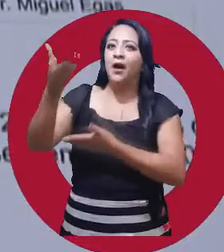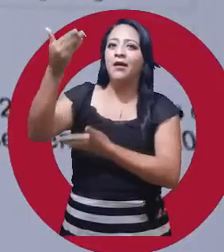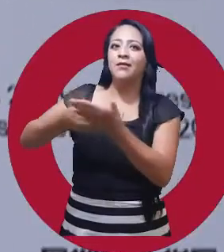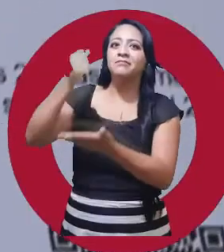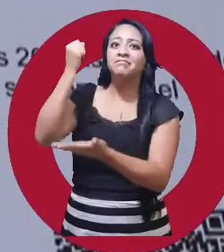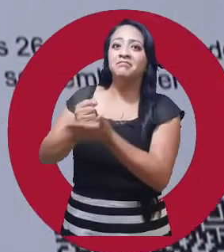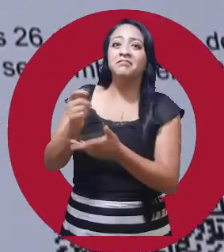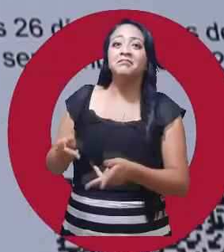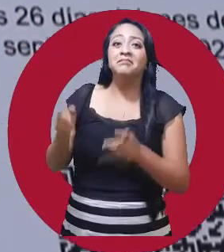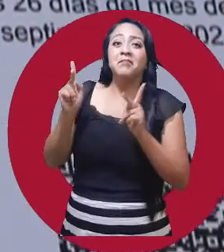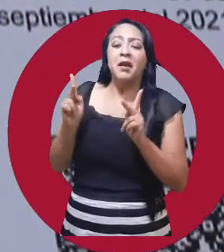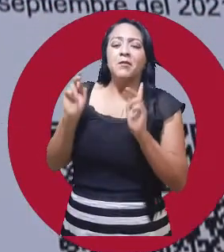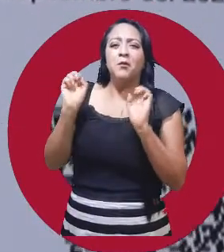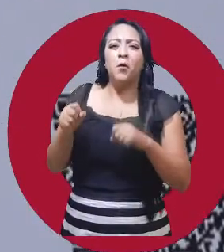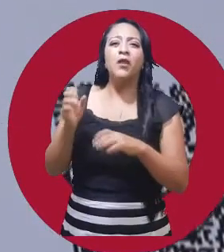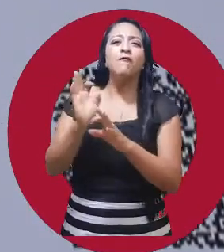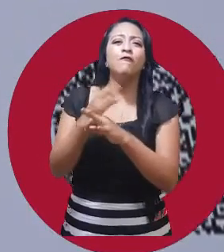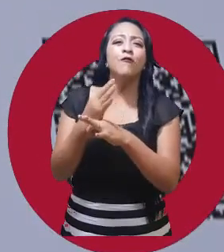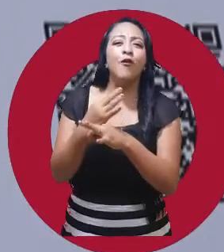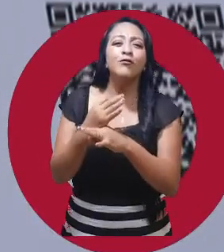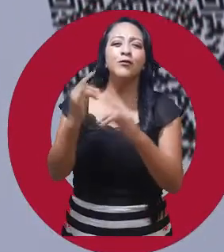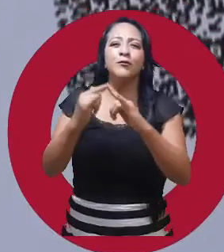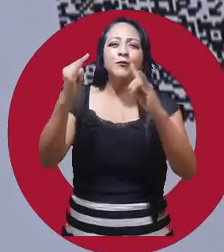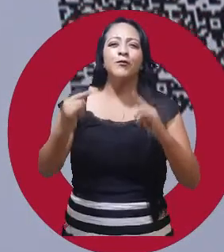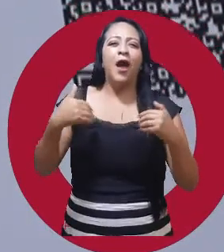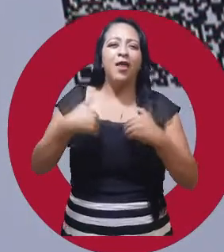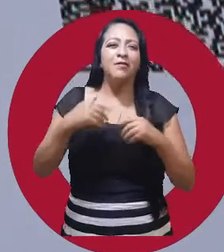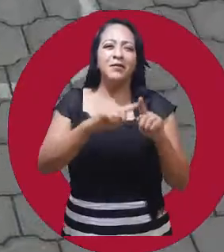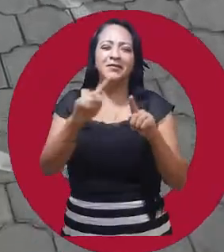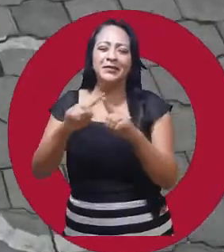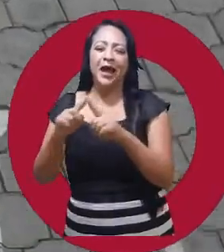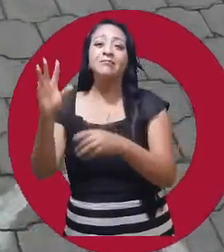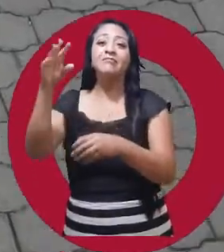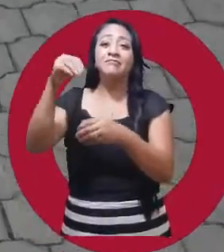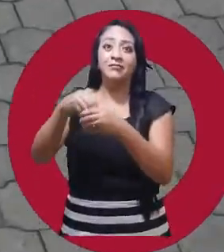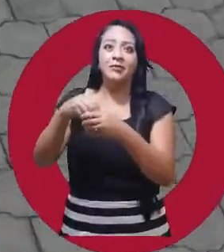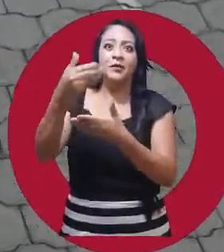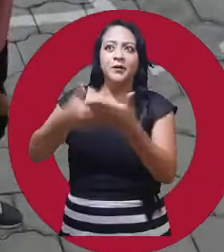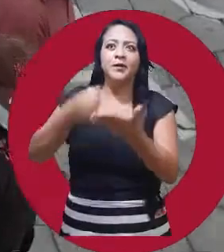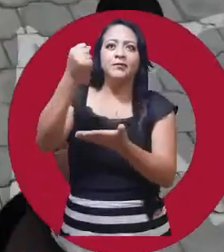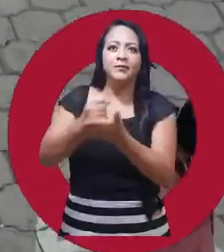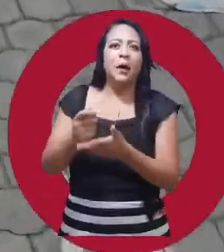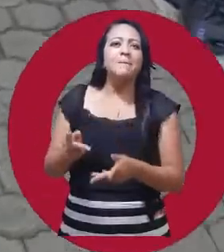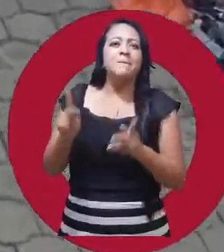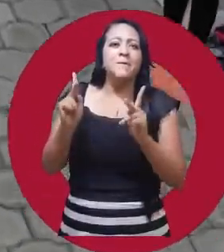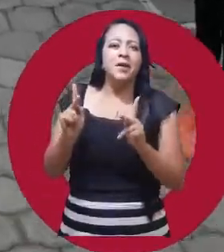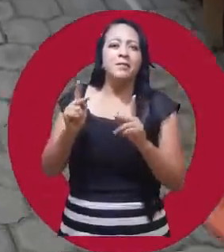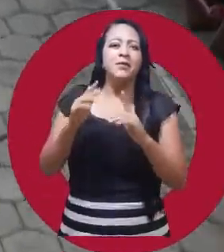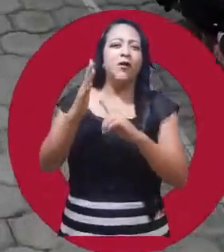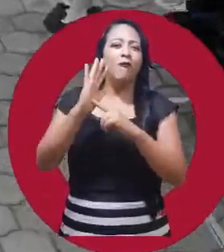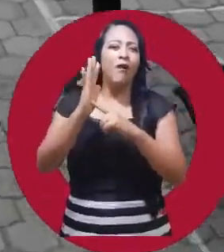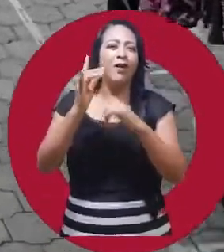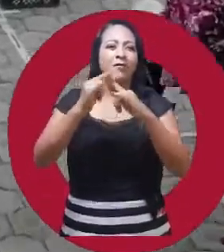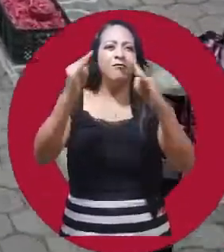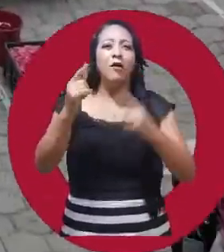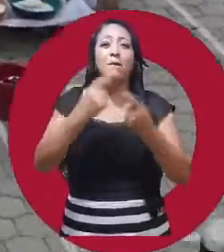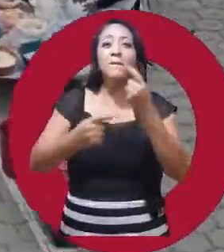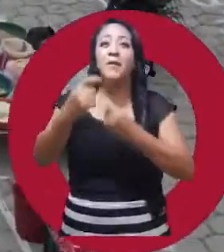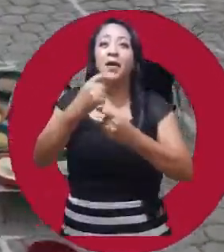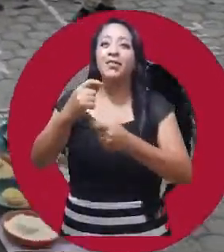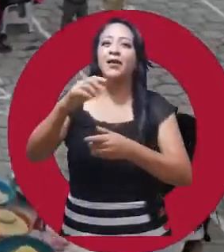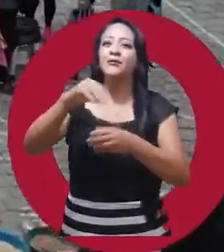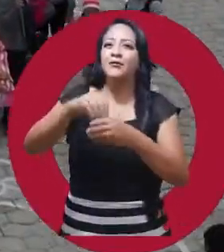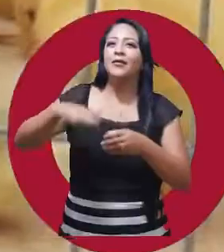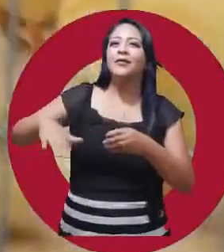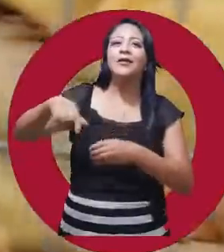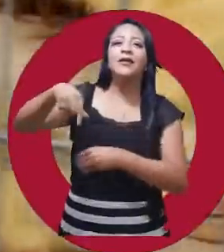Agrocalidad, el permiso sanitario de funcionamiento para los centros de concentración de animales, documento que autoriza el funcionamiento de la Feria de Comercialización de Animales de Quinchuquí